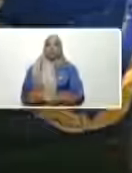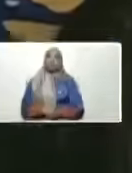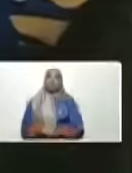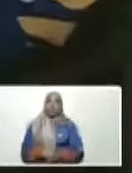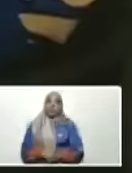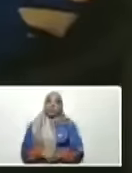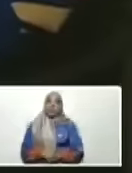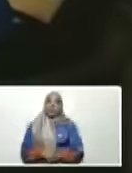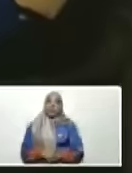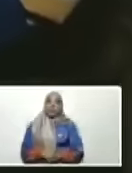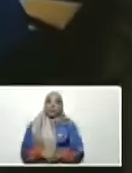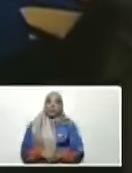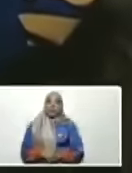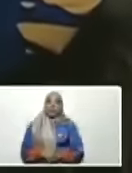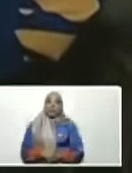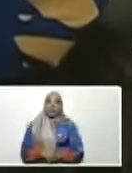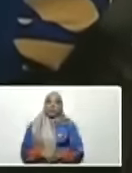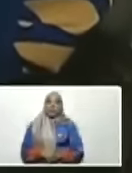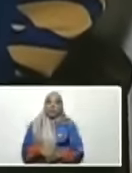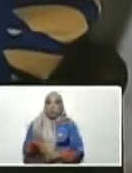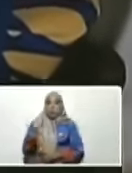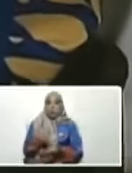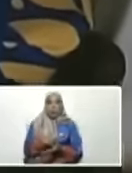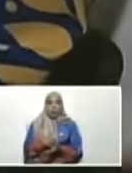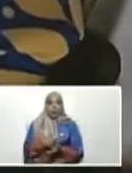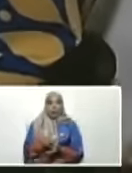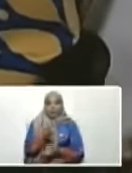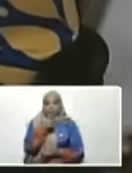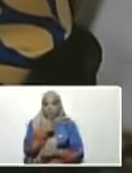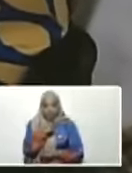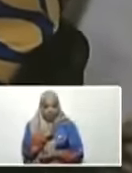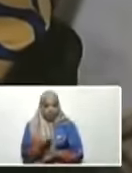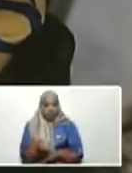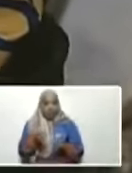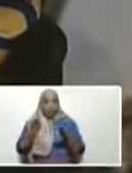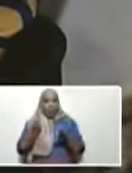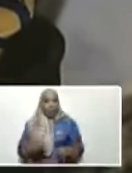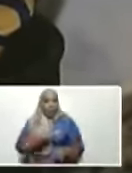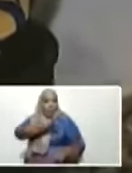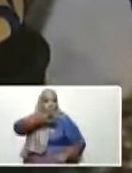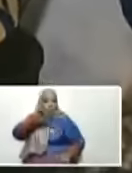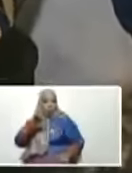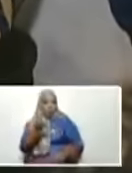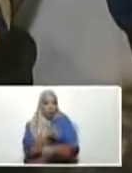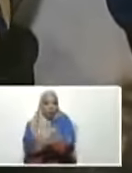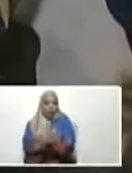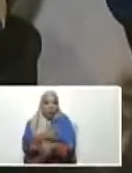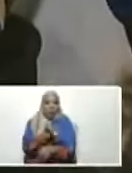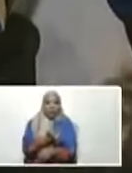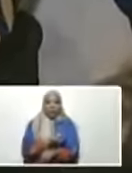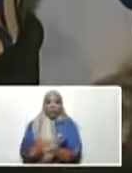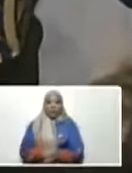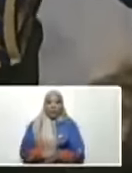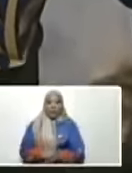seguro. ¿Quién es un presidente débil, sin fuerza? No, no, usted es con fuerza. Seguro.